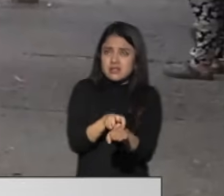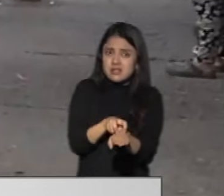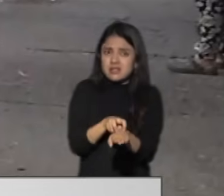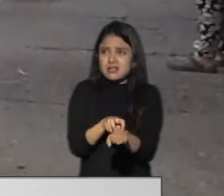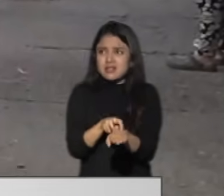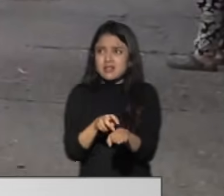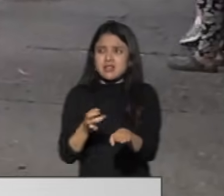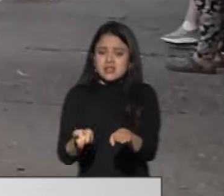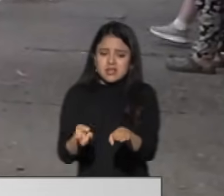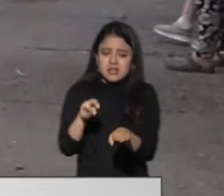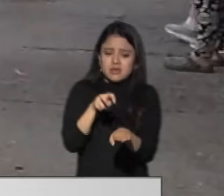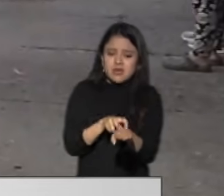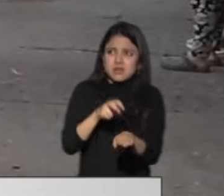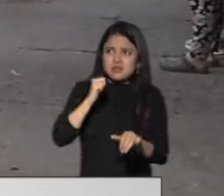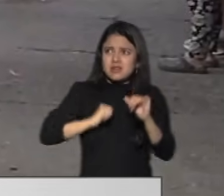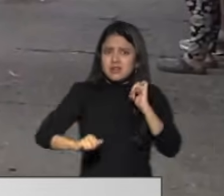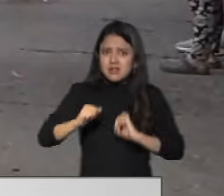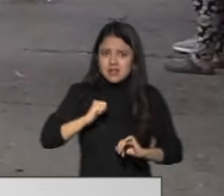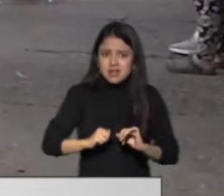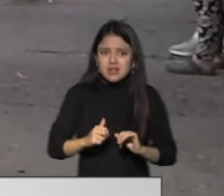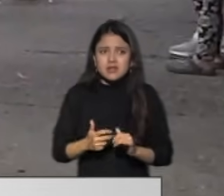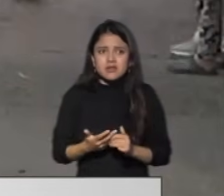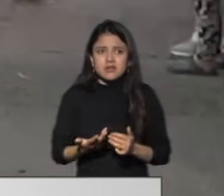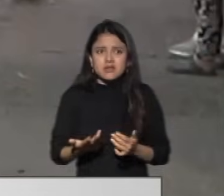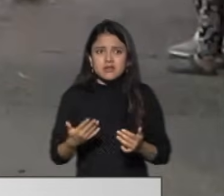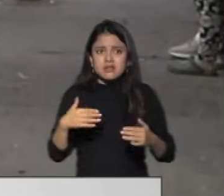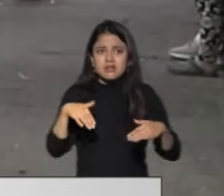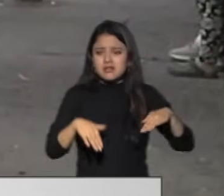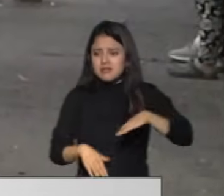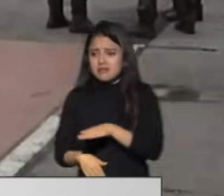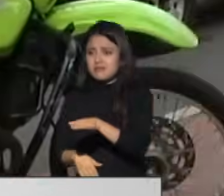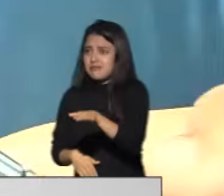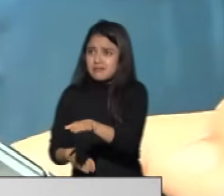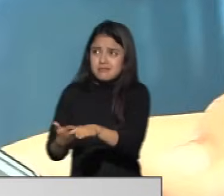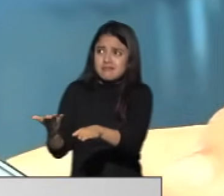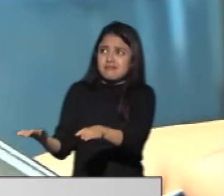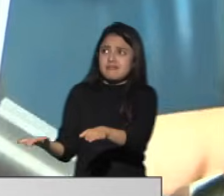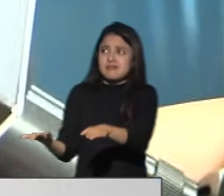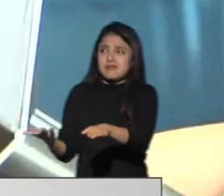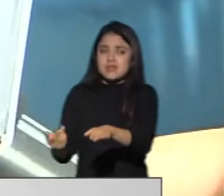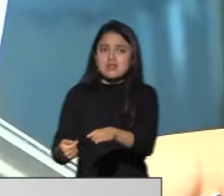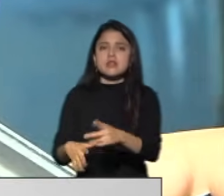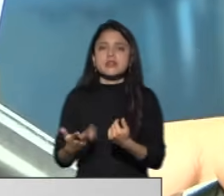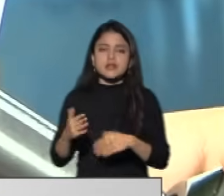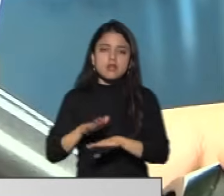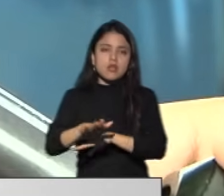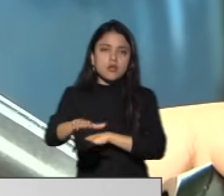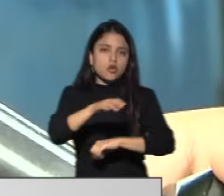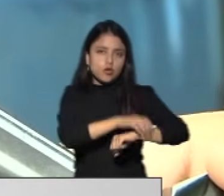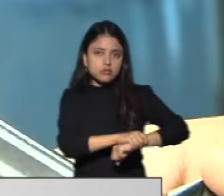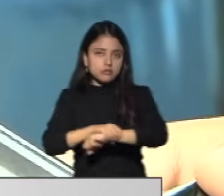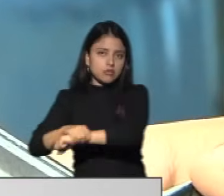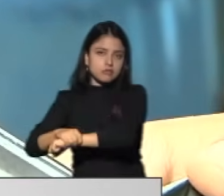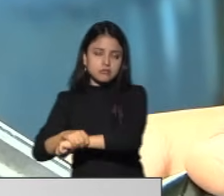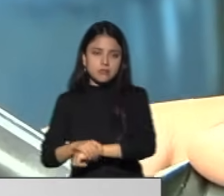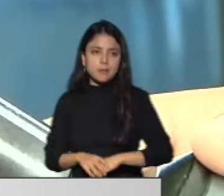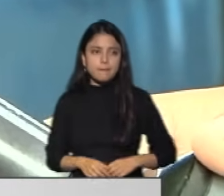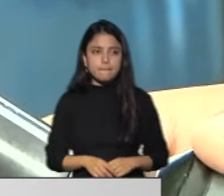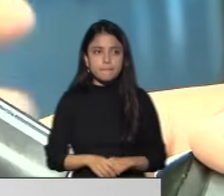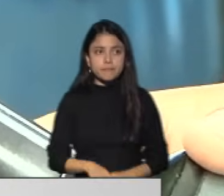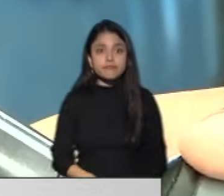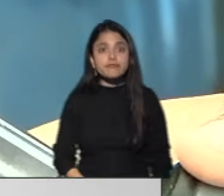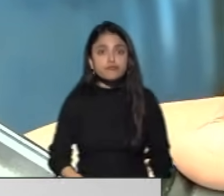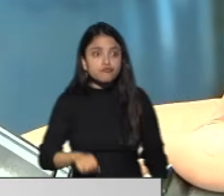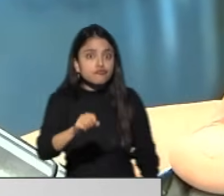y por esta razón fue capturado. Pidieron al hombre, ¿qué trae dentro del carro? A ver, muestran un momento,